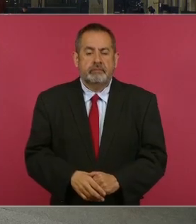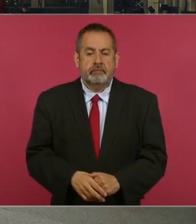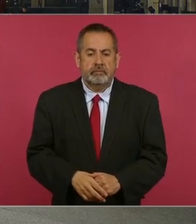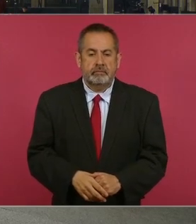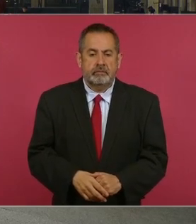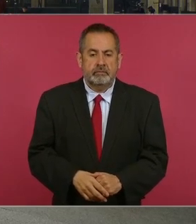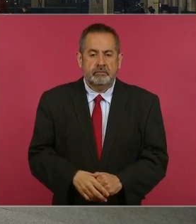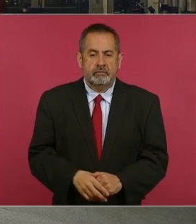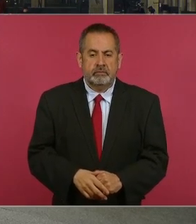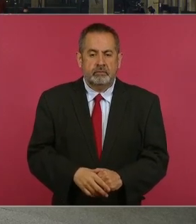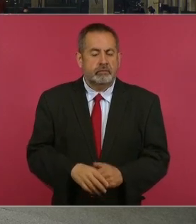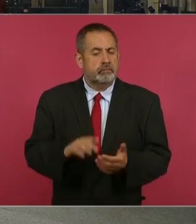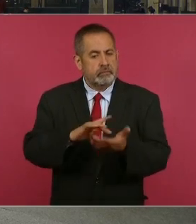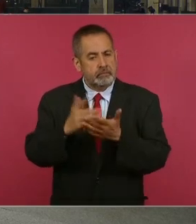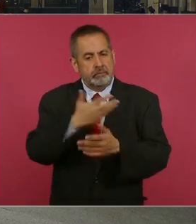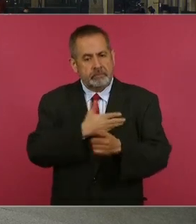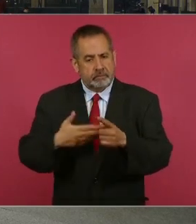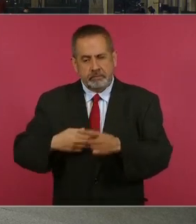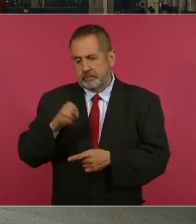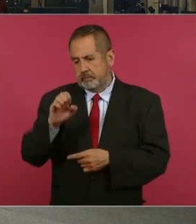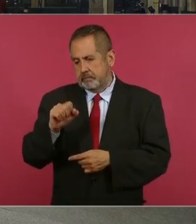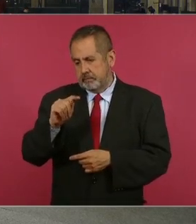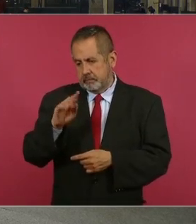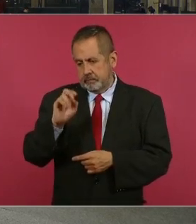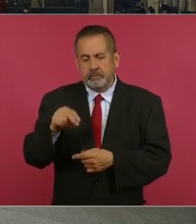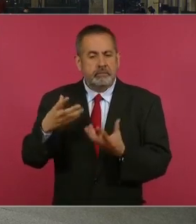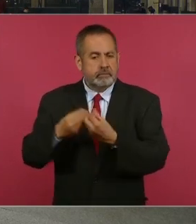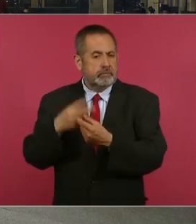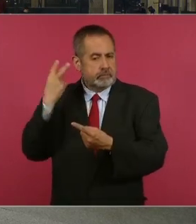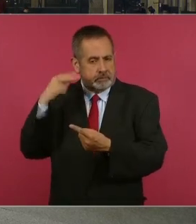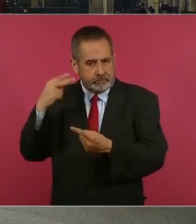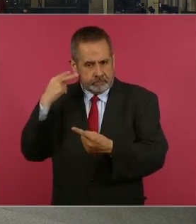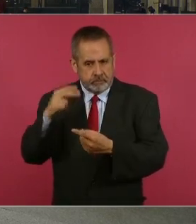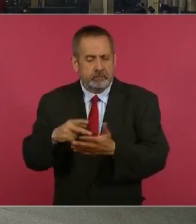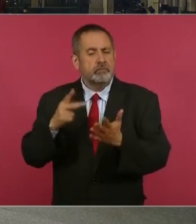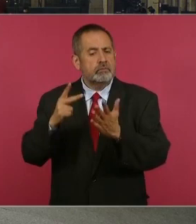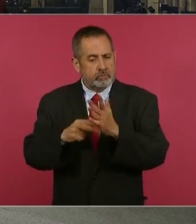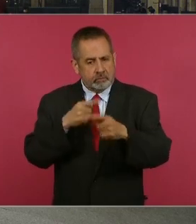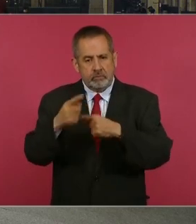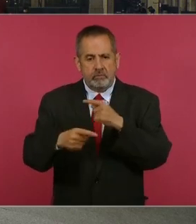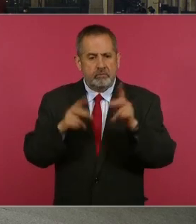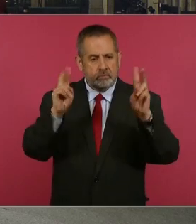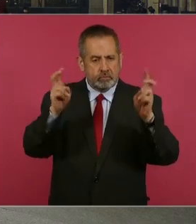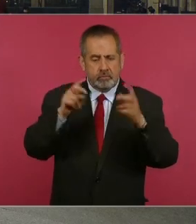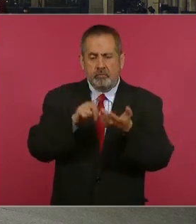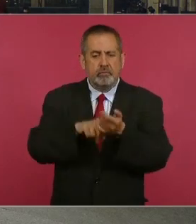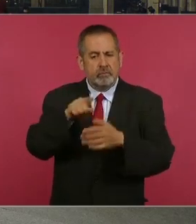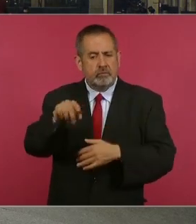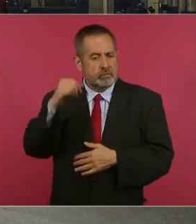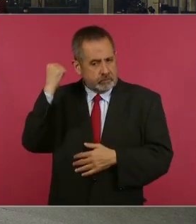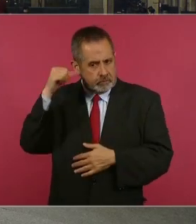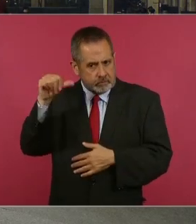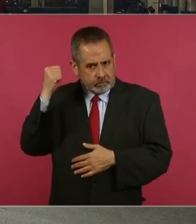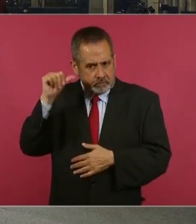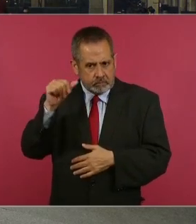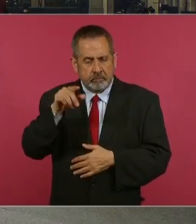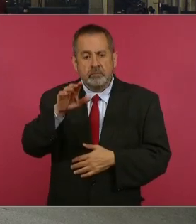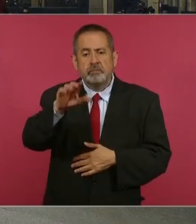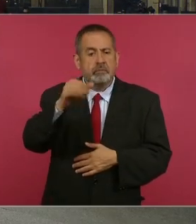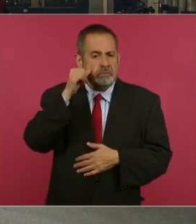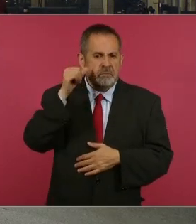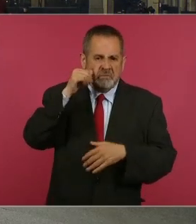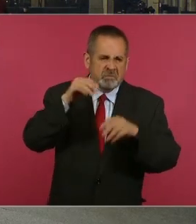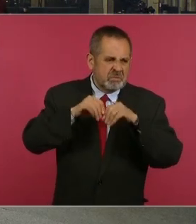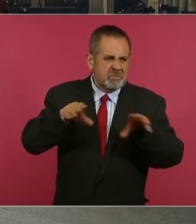Gracias, presidente. Esteban Durán, Vanguardia Veracruz. Presidente, volviendo al tema de Acapulco, ayer se